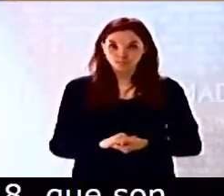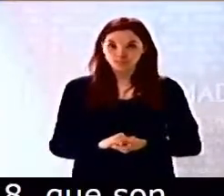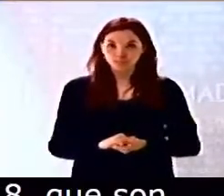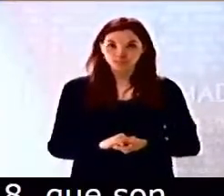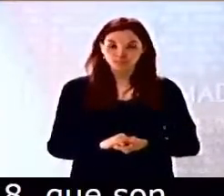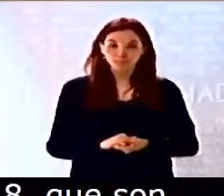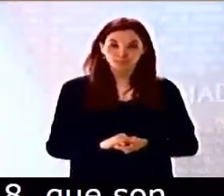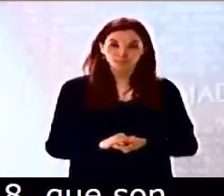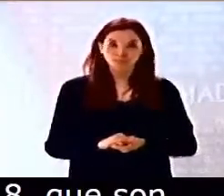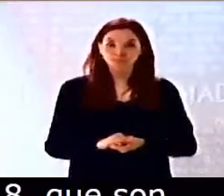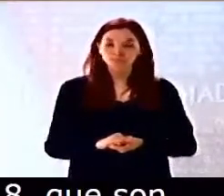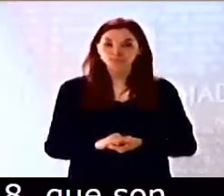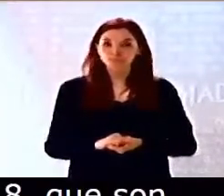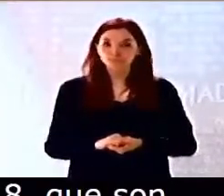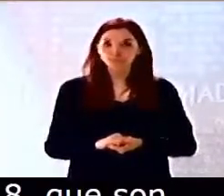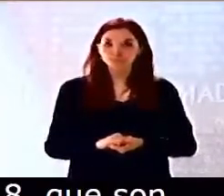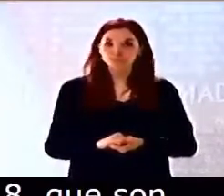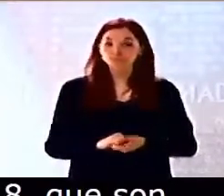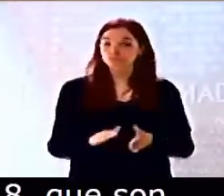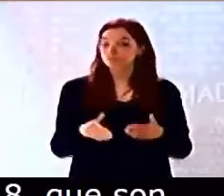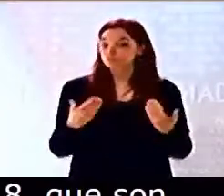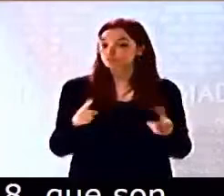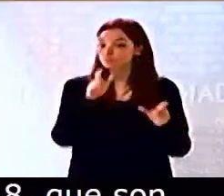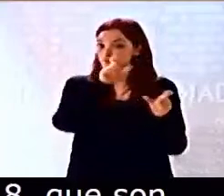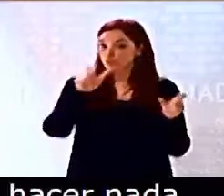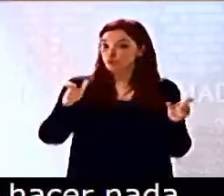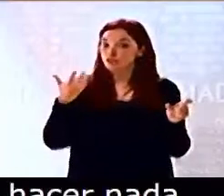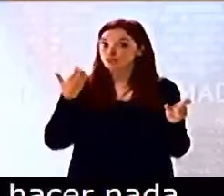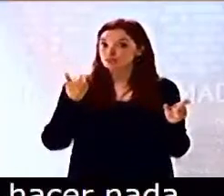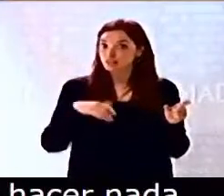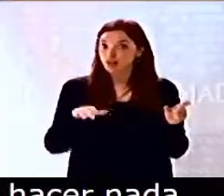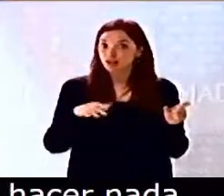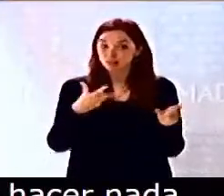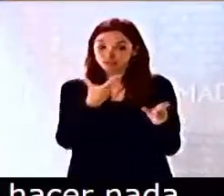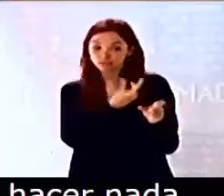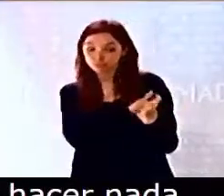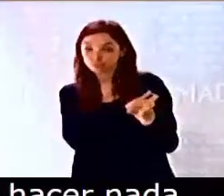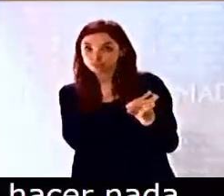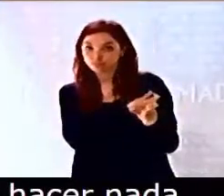Y no hay que hacer nada especial con esos pacientes.